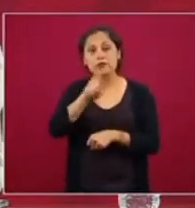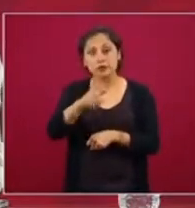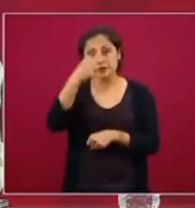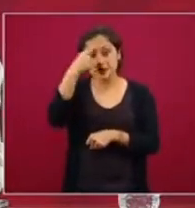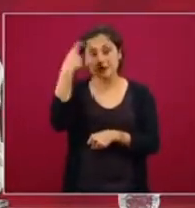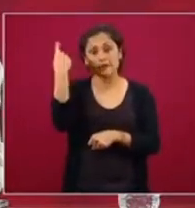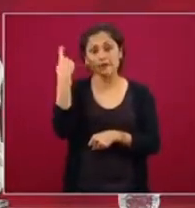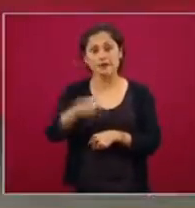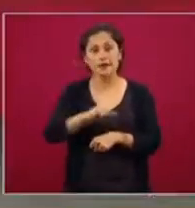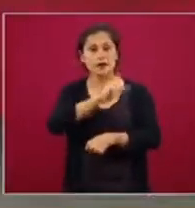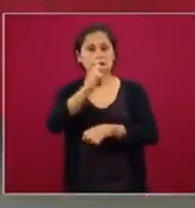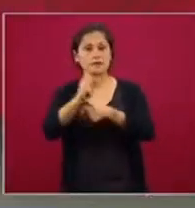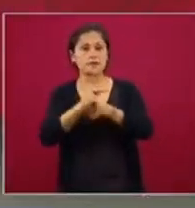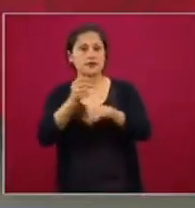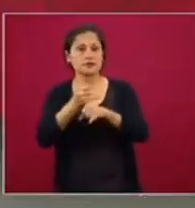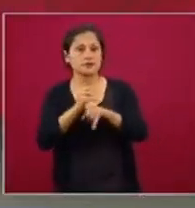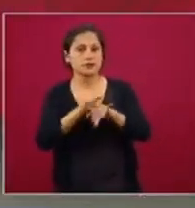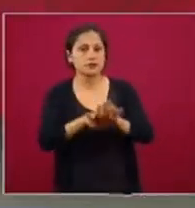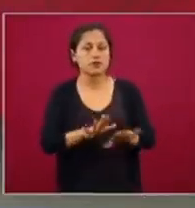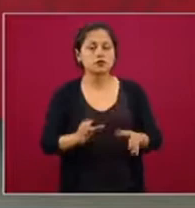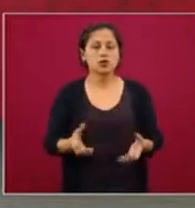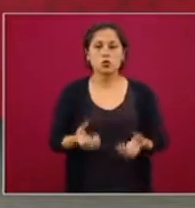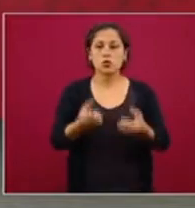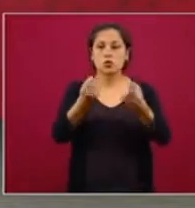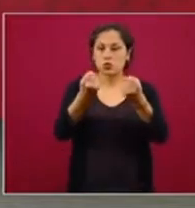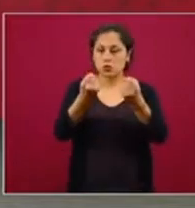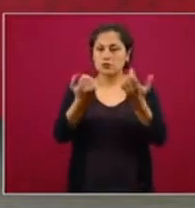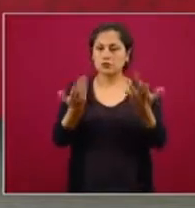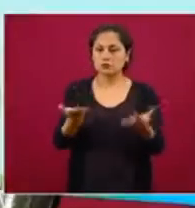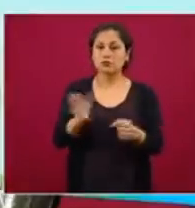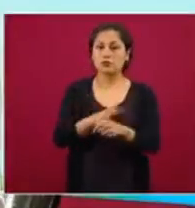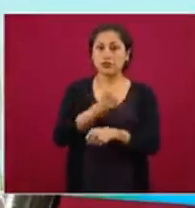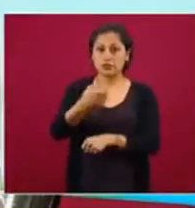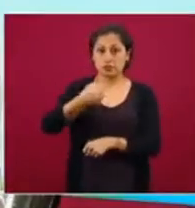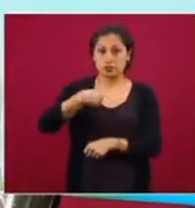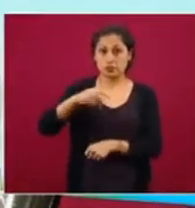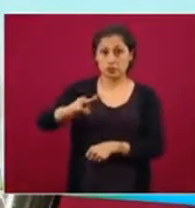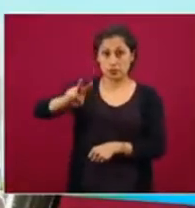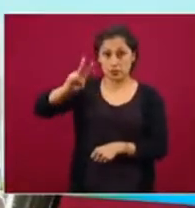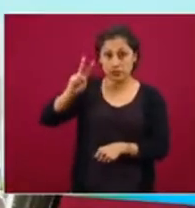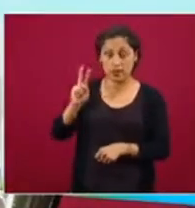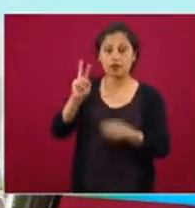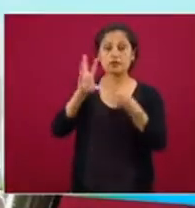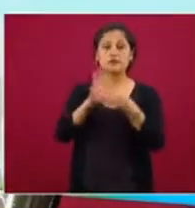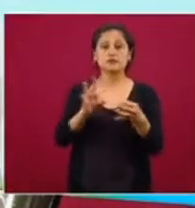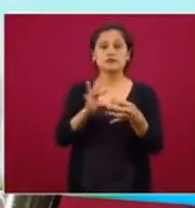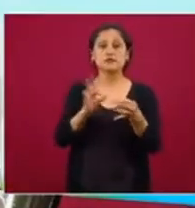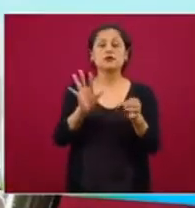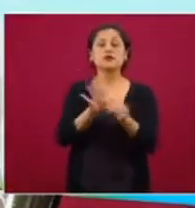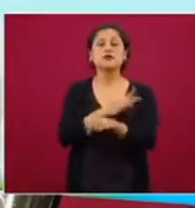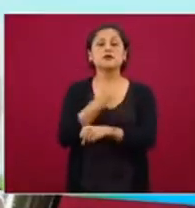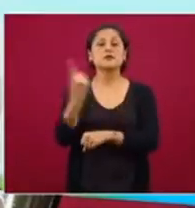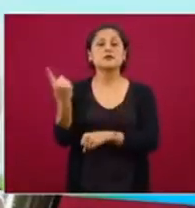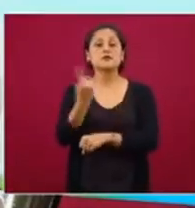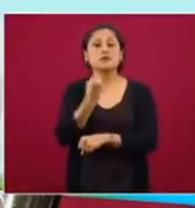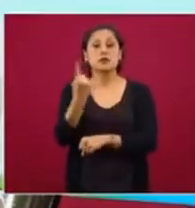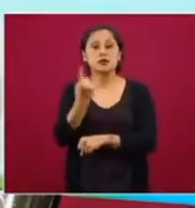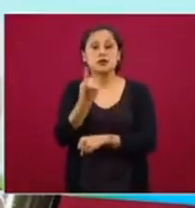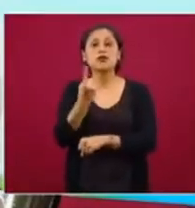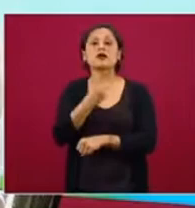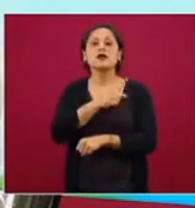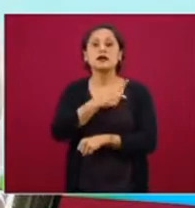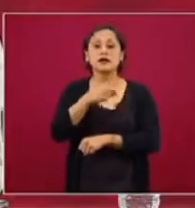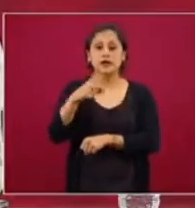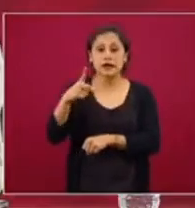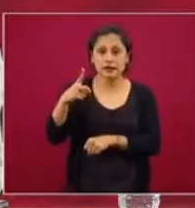estabilidad del país. Entonces, por eso hacía ese comentario el viernes, porque la razón, la motivación de tener un alto índice